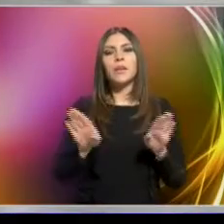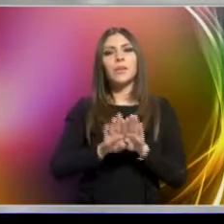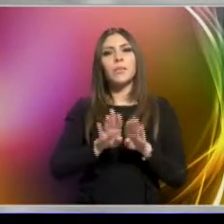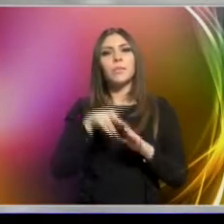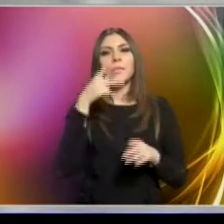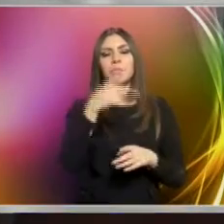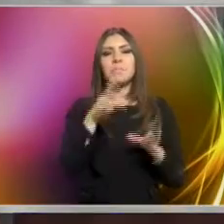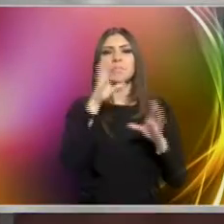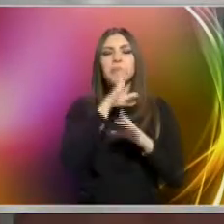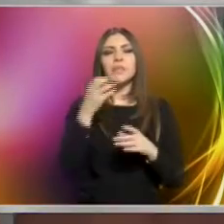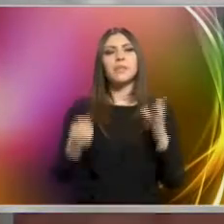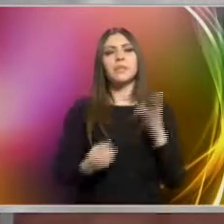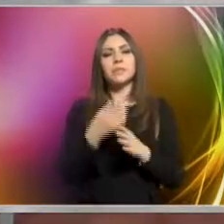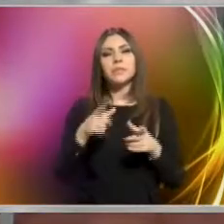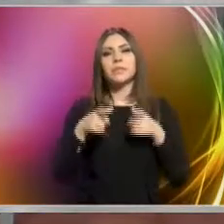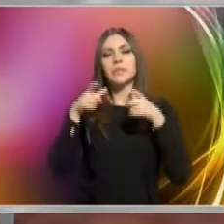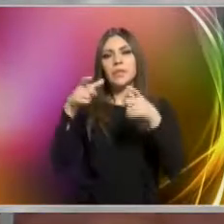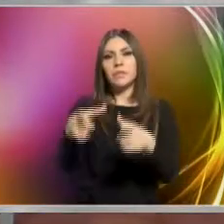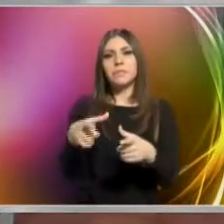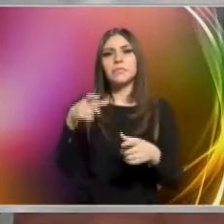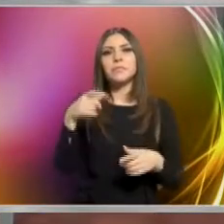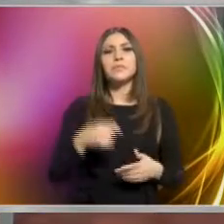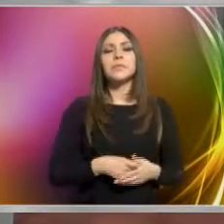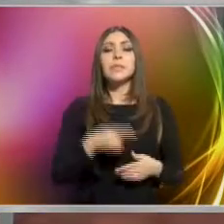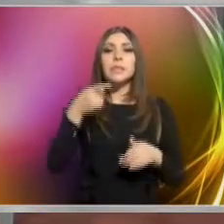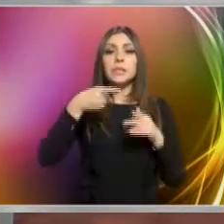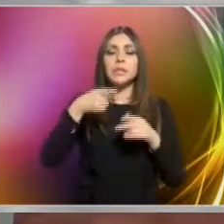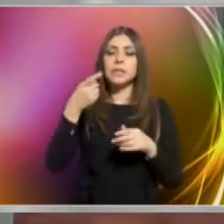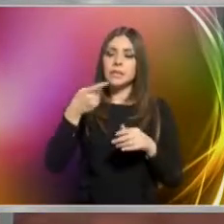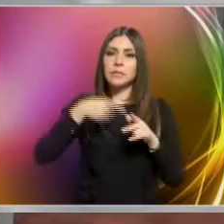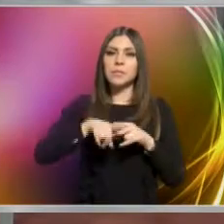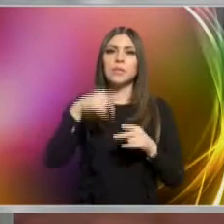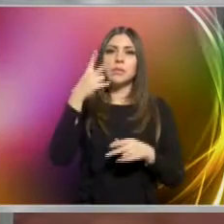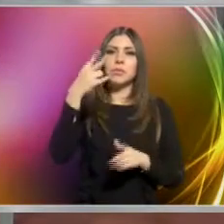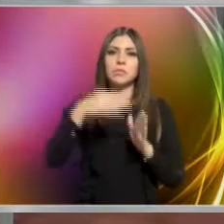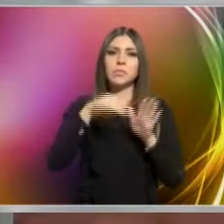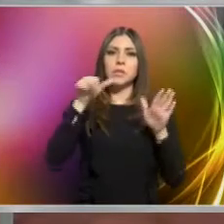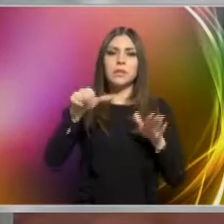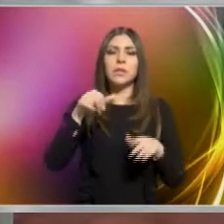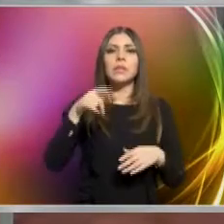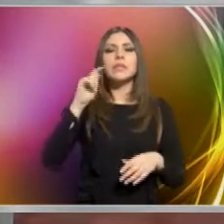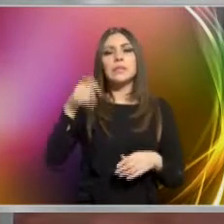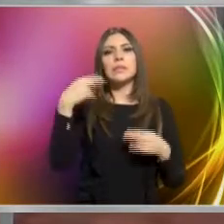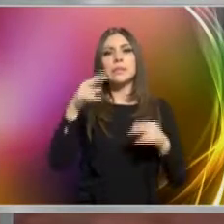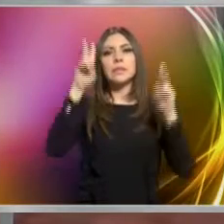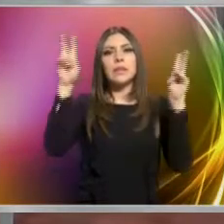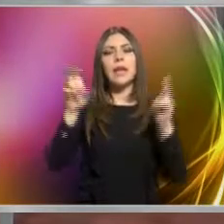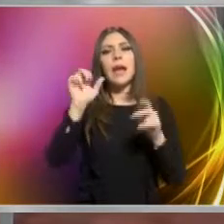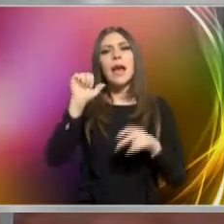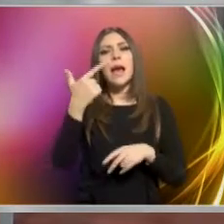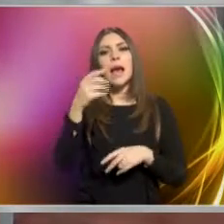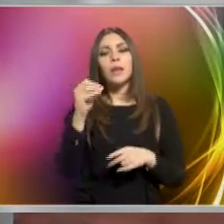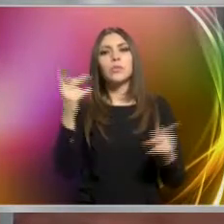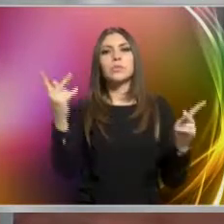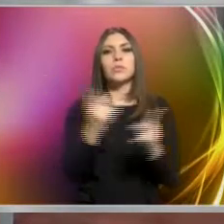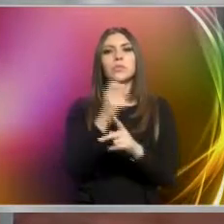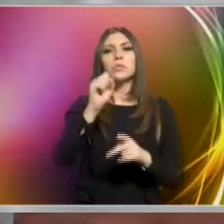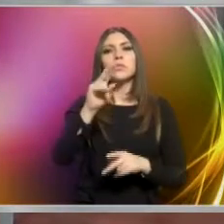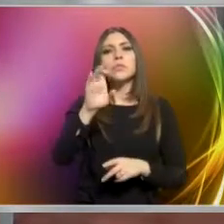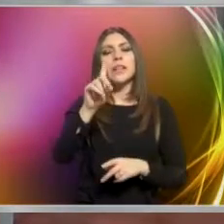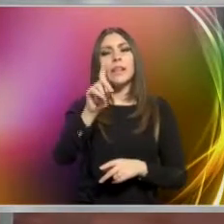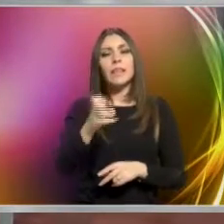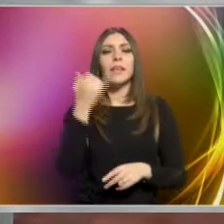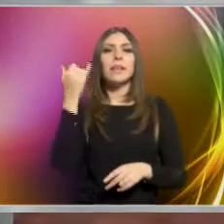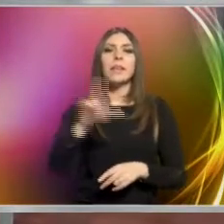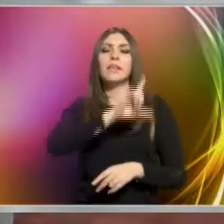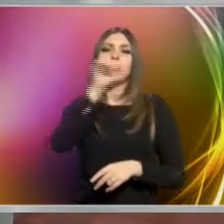éxito y de su carrera nos presenta en esta producción que salió en el 2016 que se llama Algo Sucede, y de ahí nos vamos otra vez a Argentina con